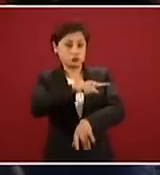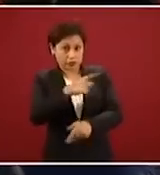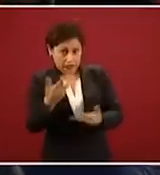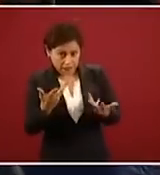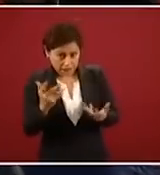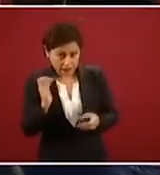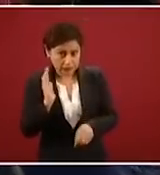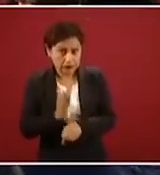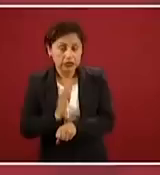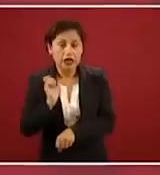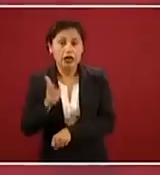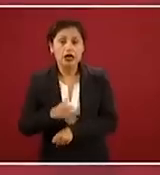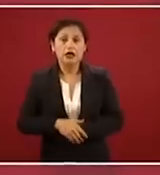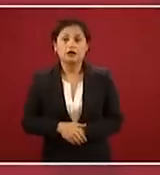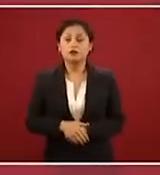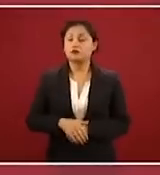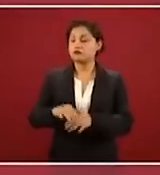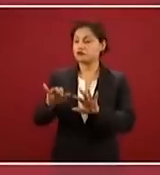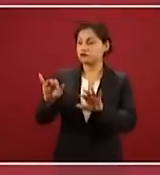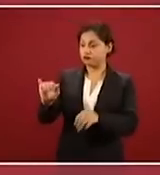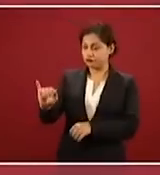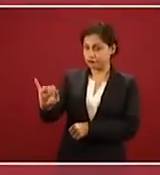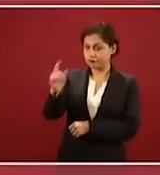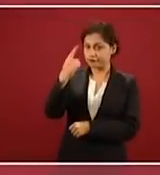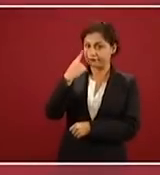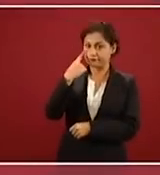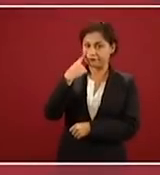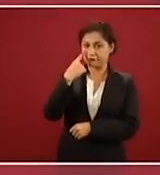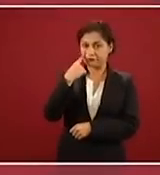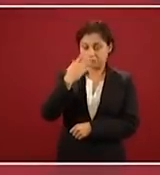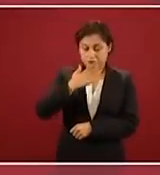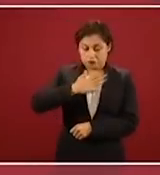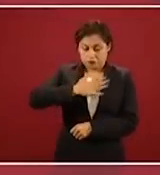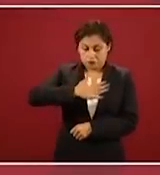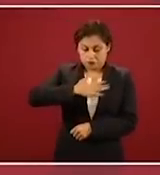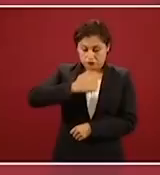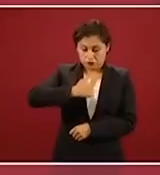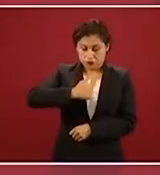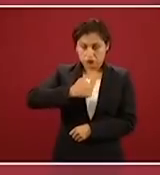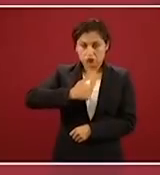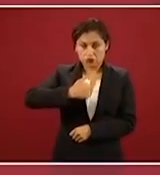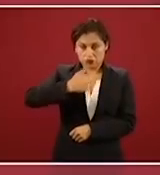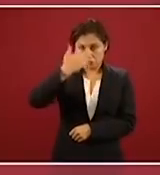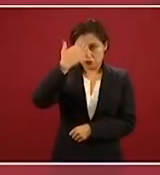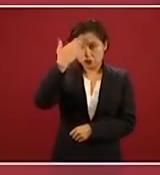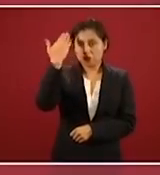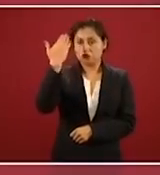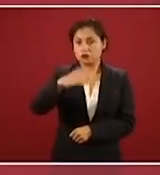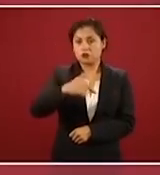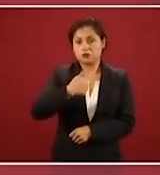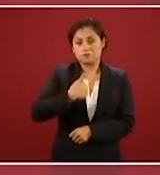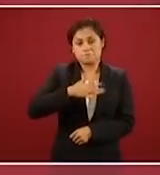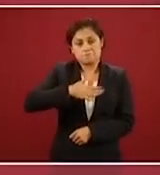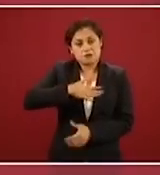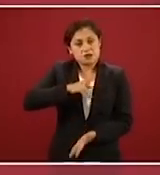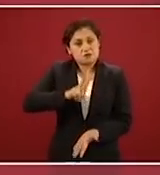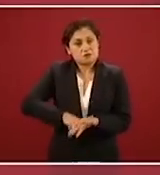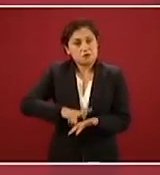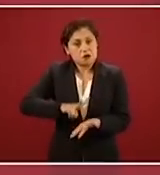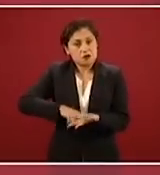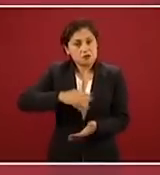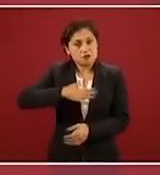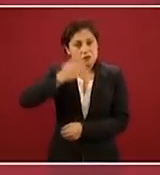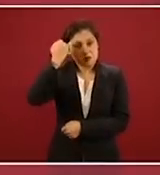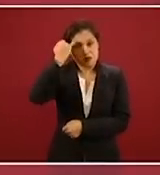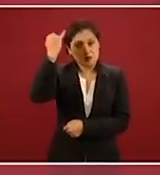yo pues por convicciones, por principios, estoy en contra del